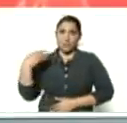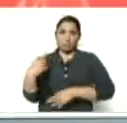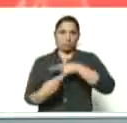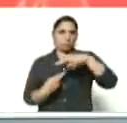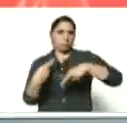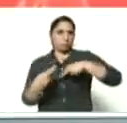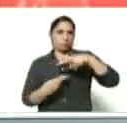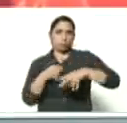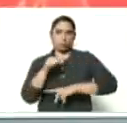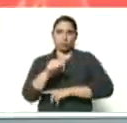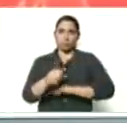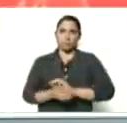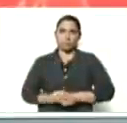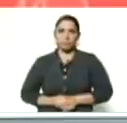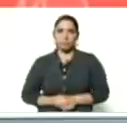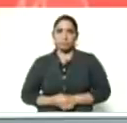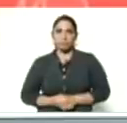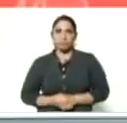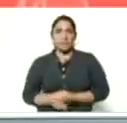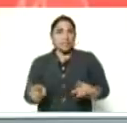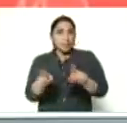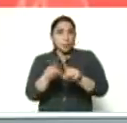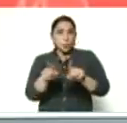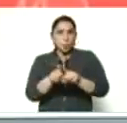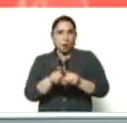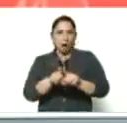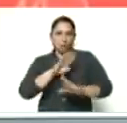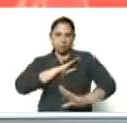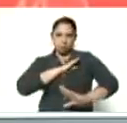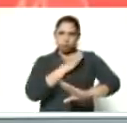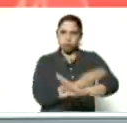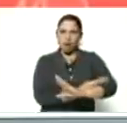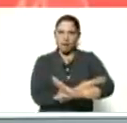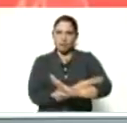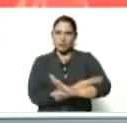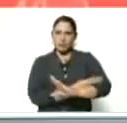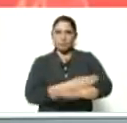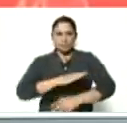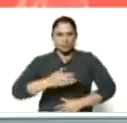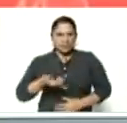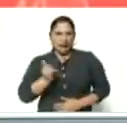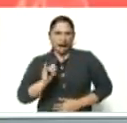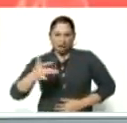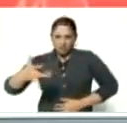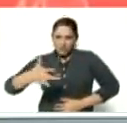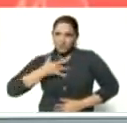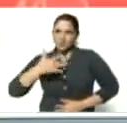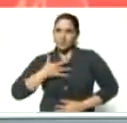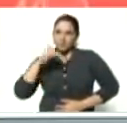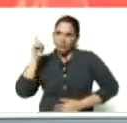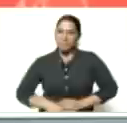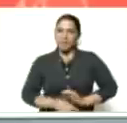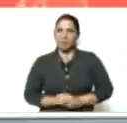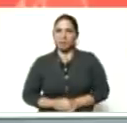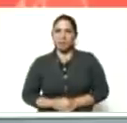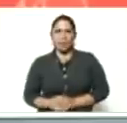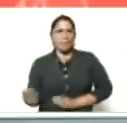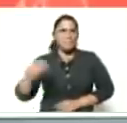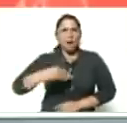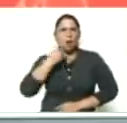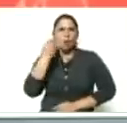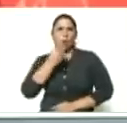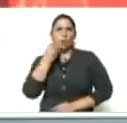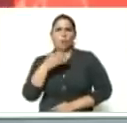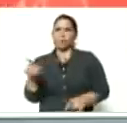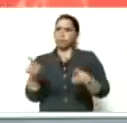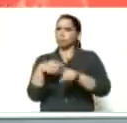son tan impulsivos, tan enérgicos y tan optimistas como el más joven de